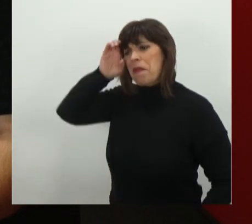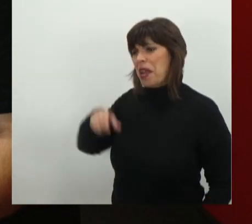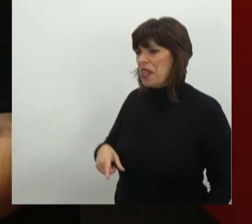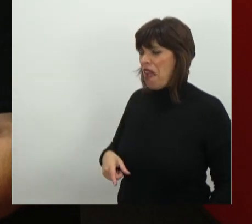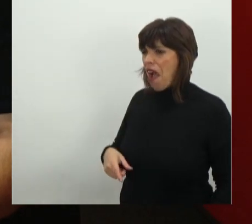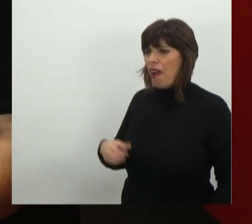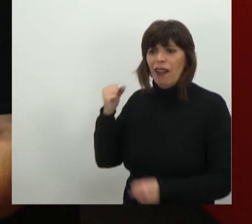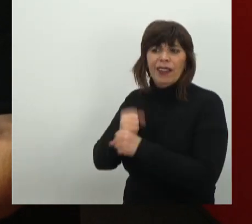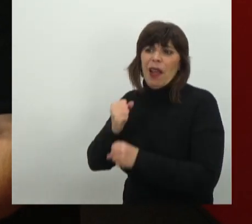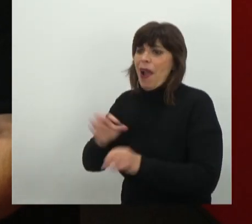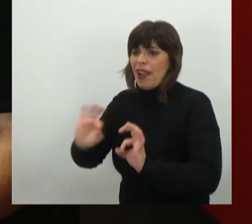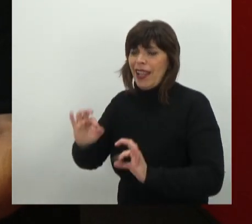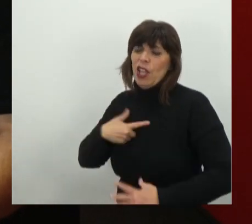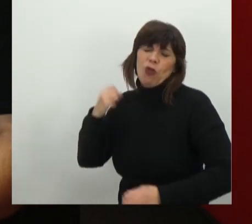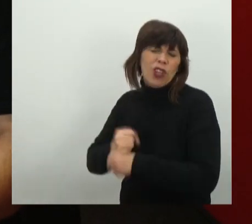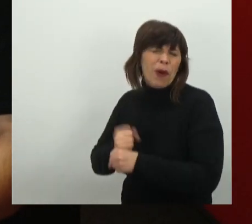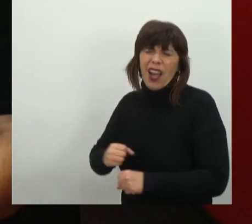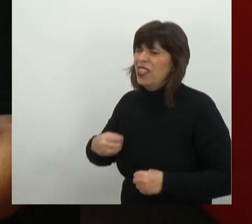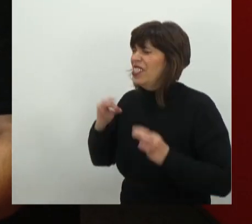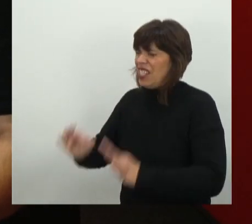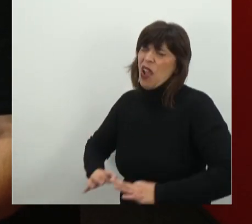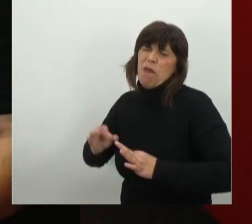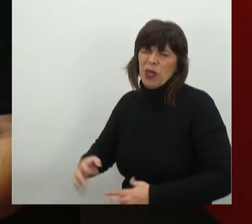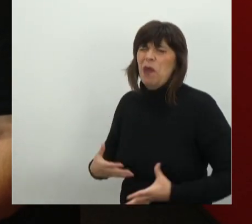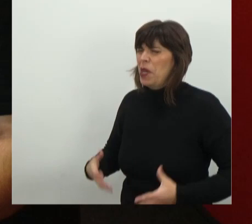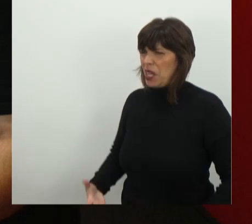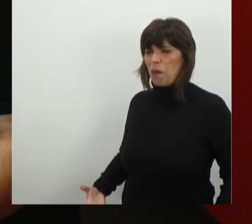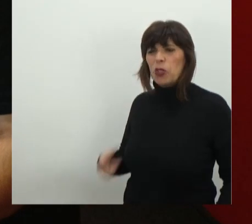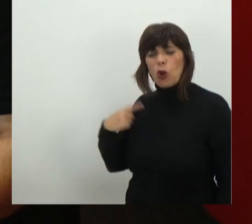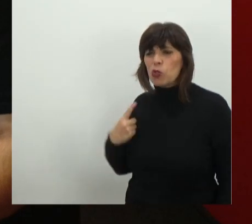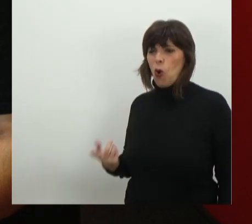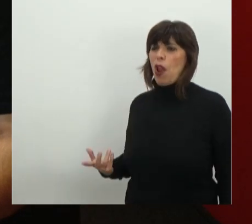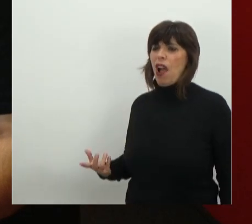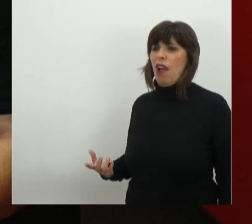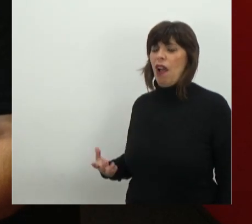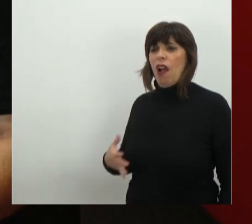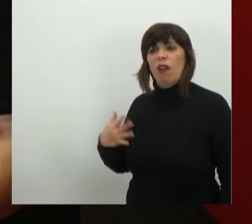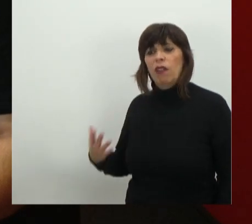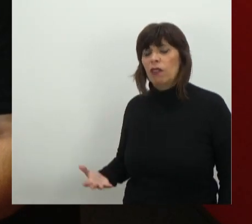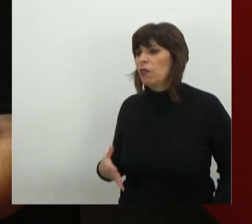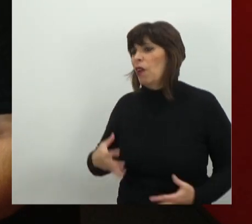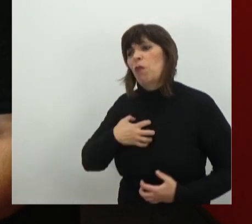Y Jesucristo la miró y le dijo, Marta, Marta,